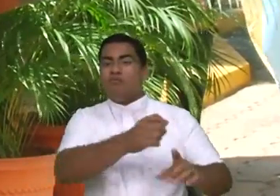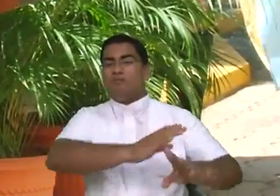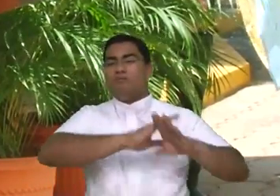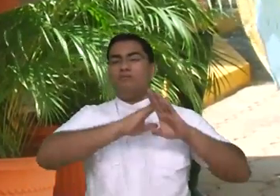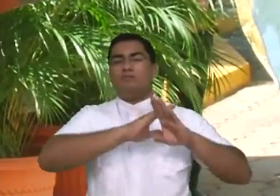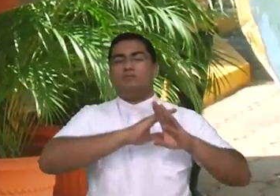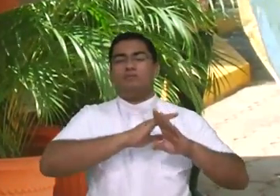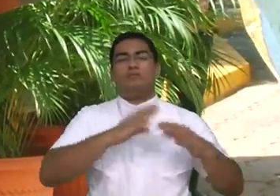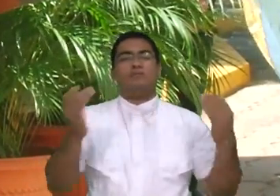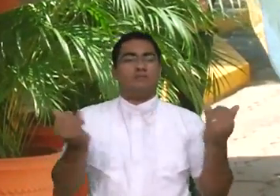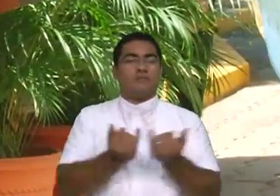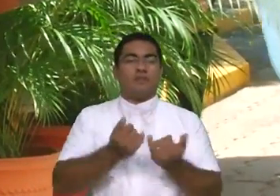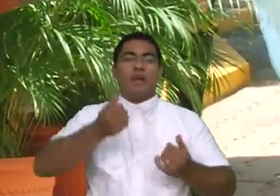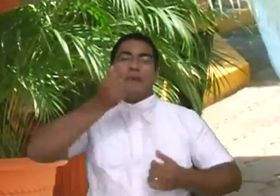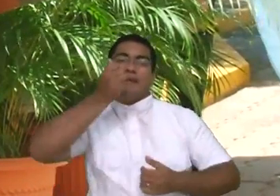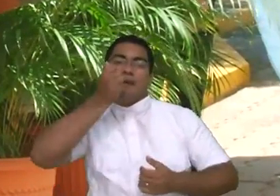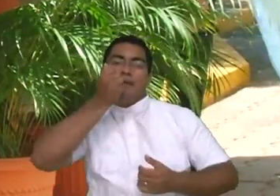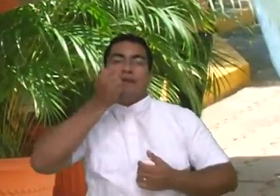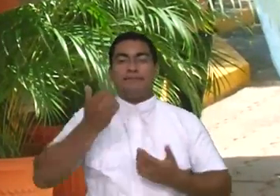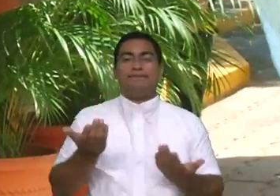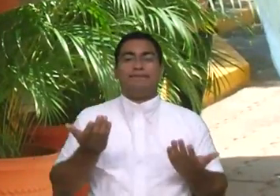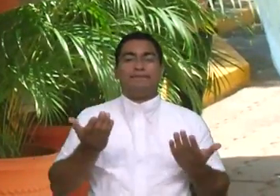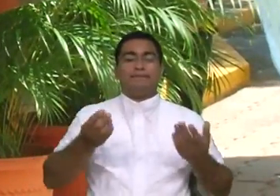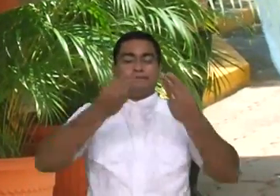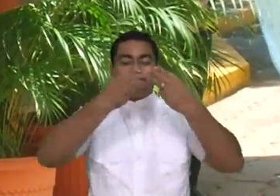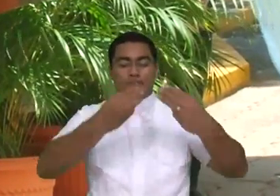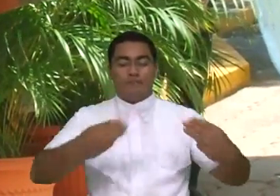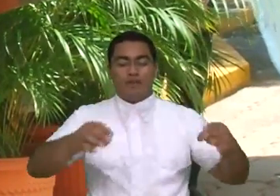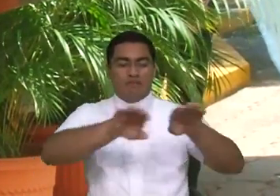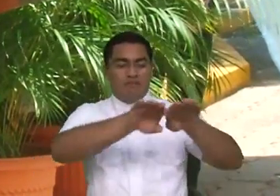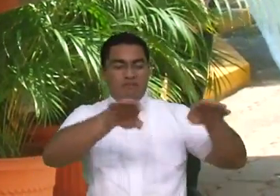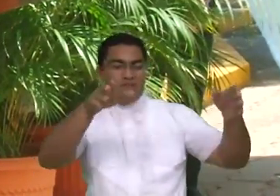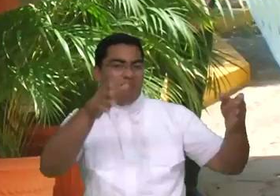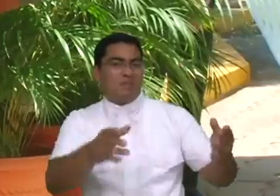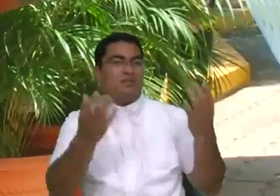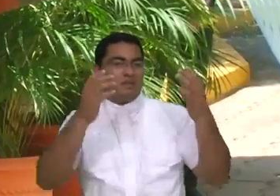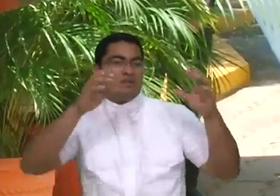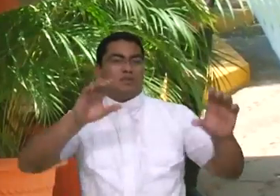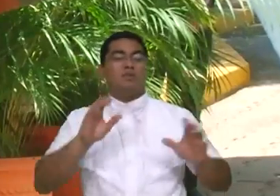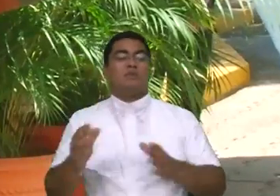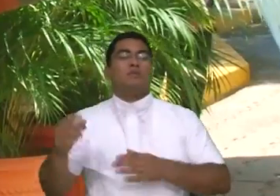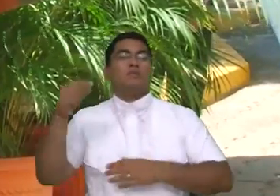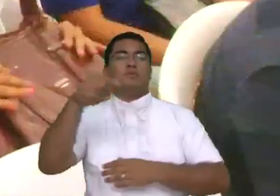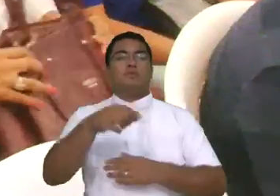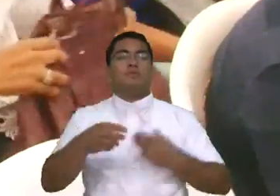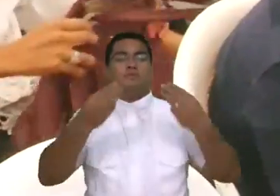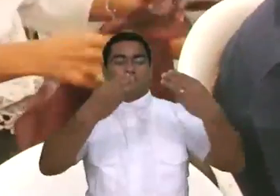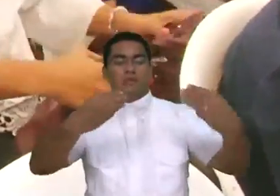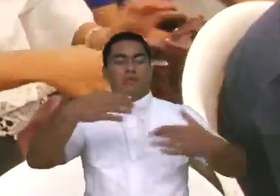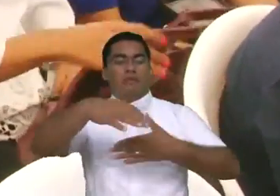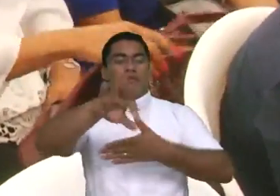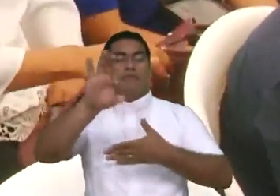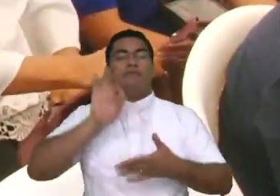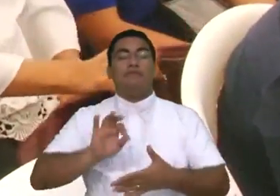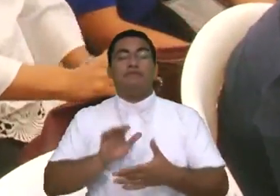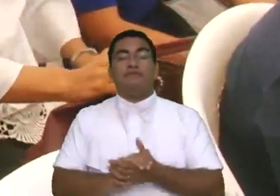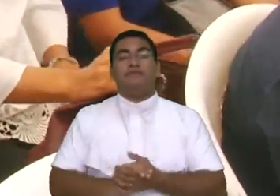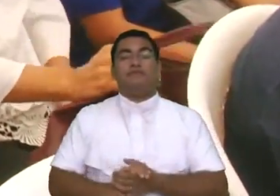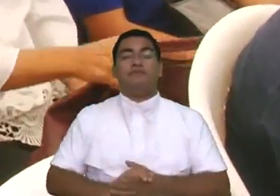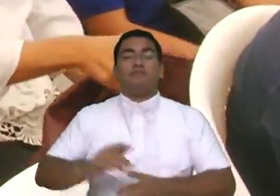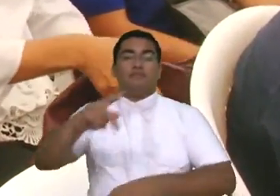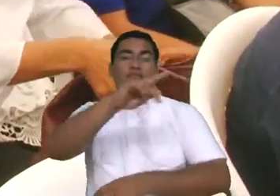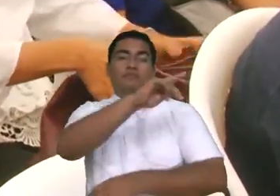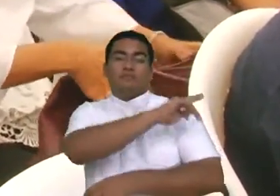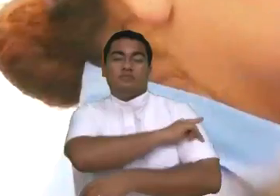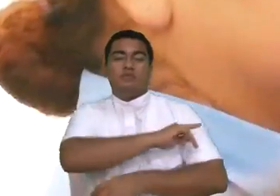adecuada, el mobiliario y equipos de oficina. Al frente de esta comisaría